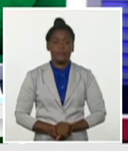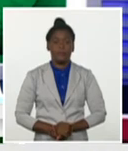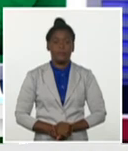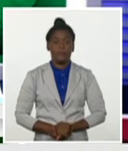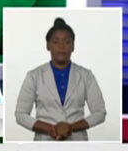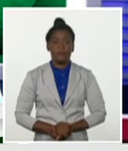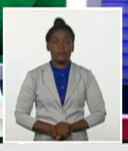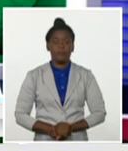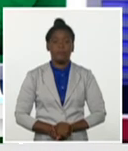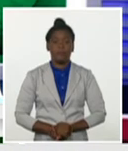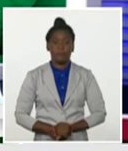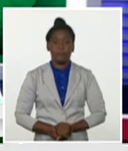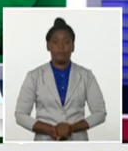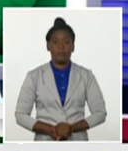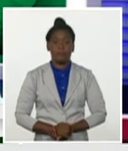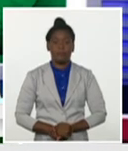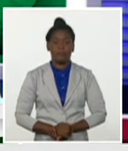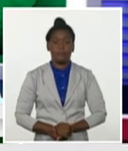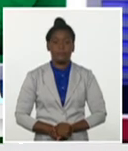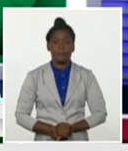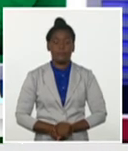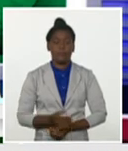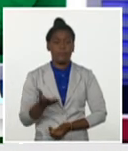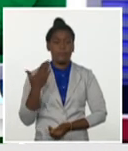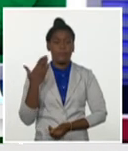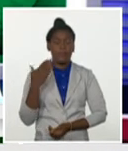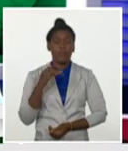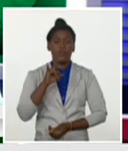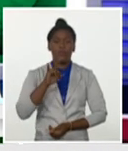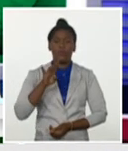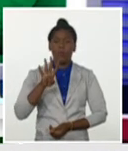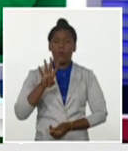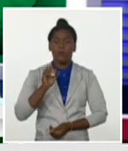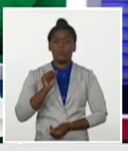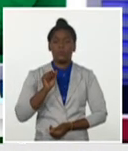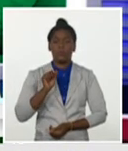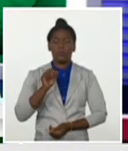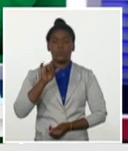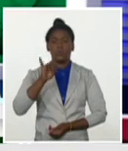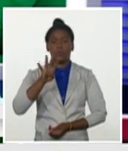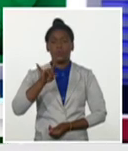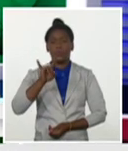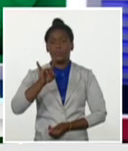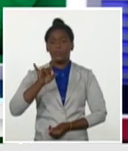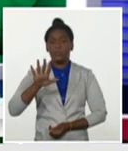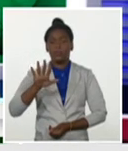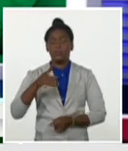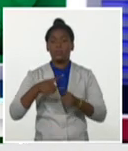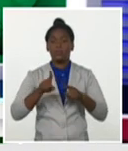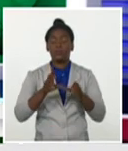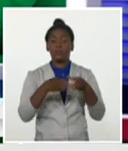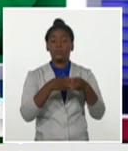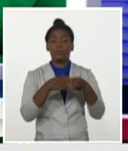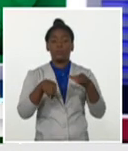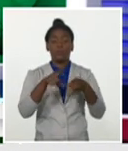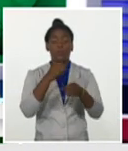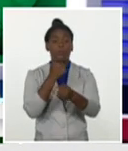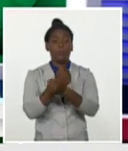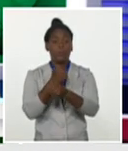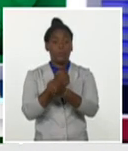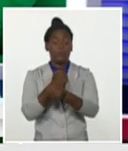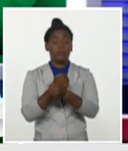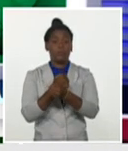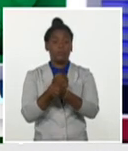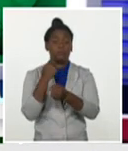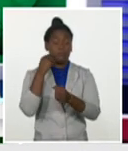Discretamente inferior, habíamos estado en 94, 95, pero de todas formas es el grupo de riesgo, de mayor riesgo que tenemos en